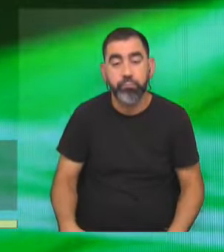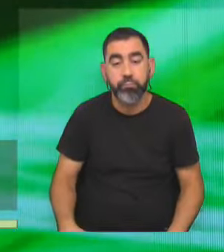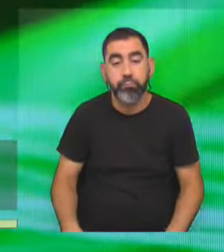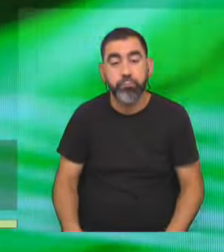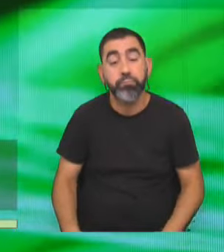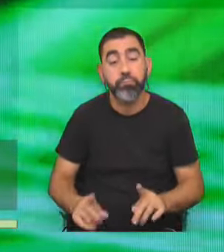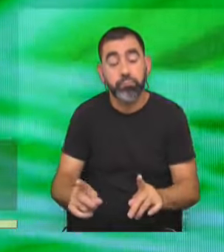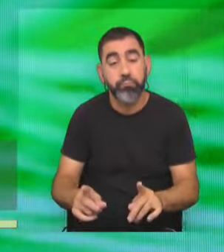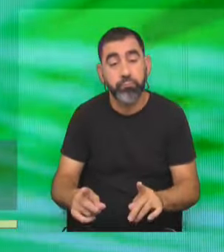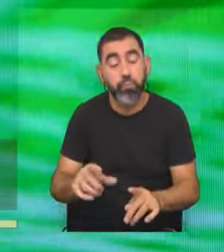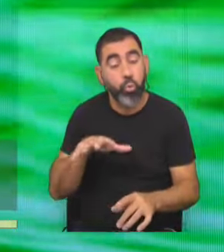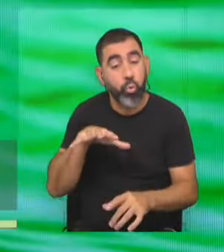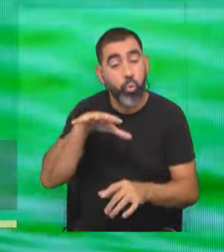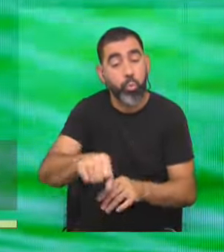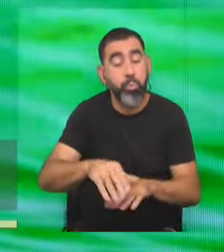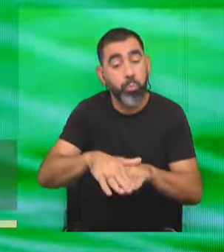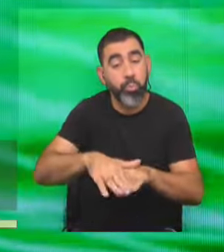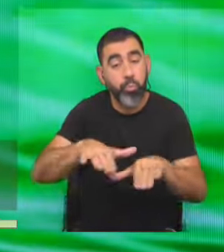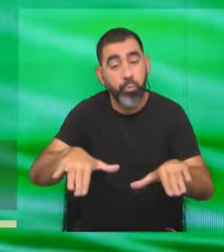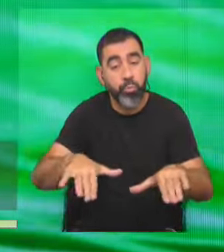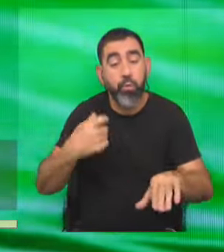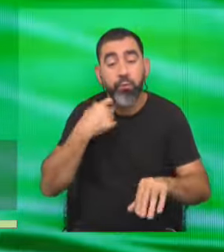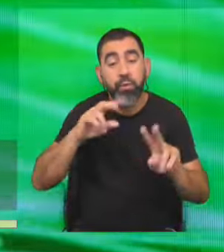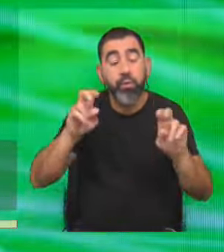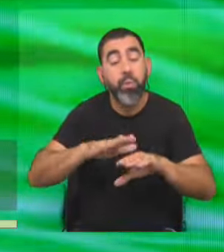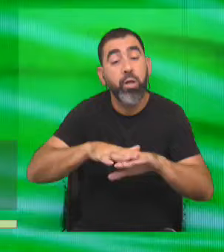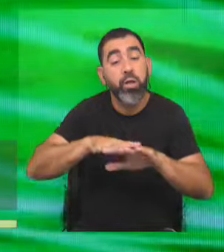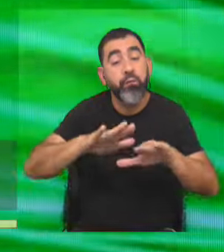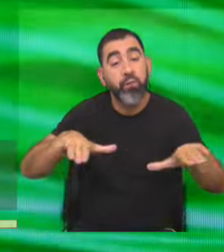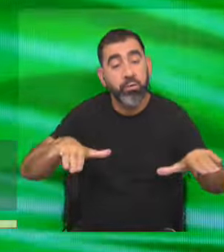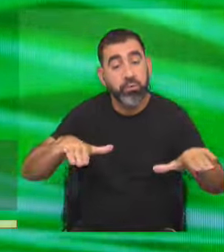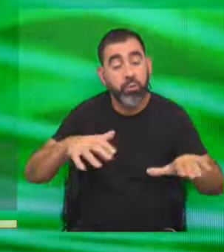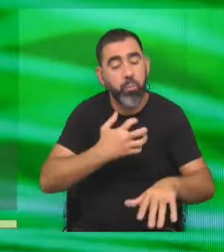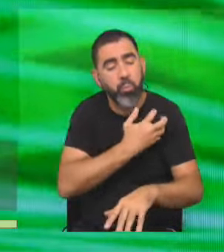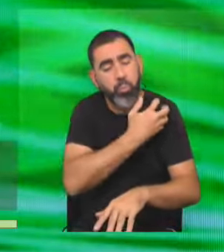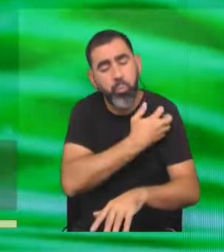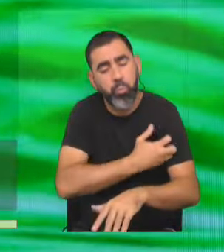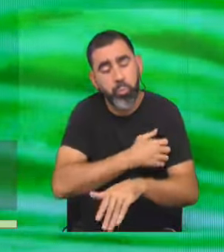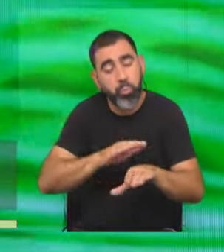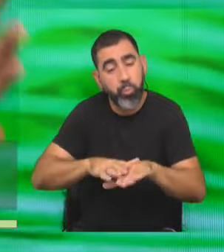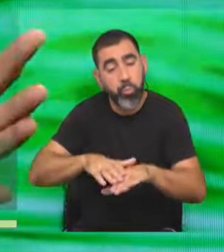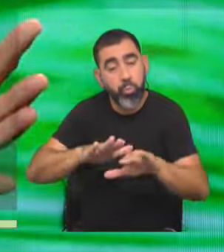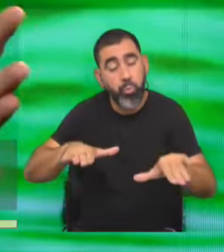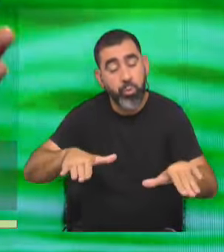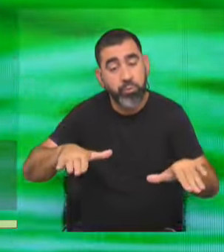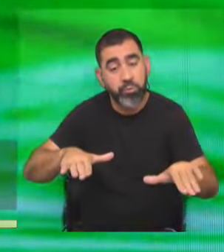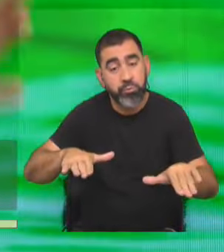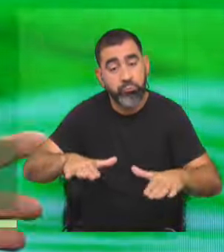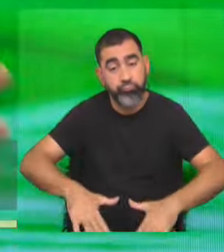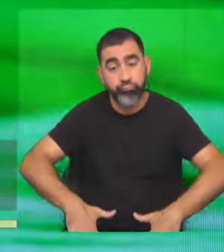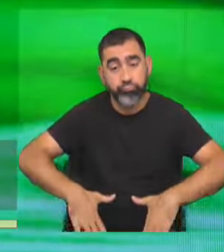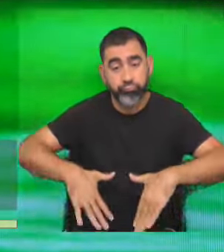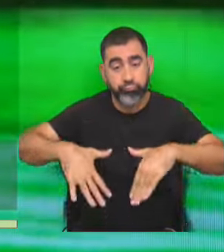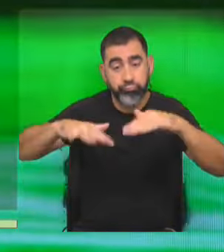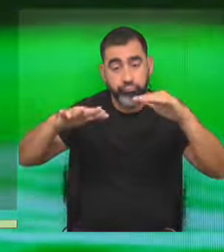sectores un fuerte compromiso por la infancia nos queda todo el tema de la infancia los niveles de pobreza en el cual los niños